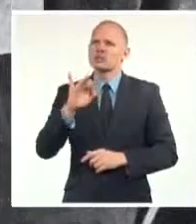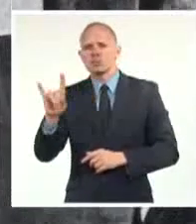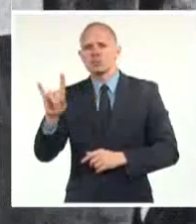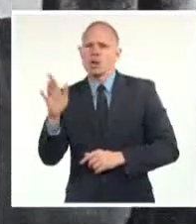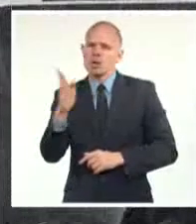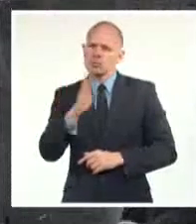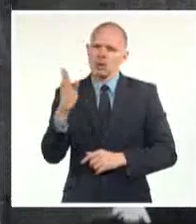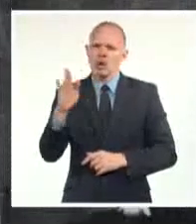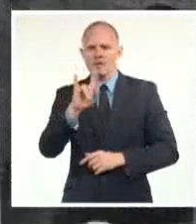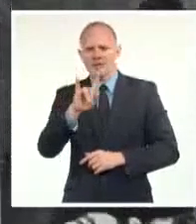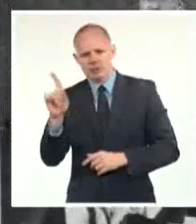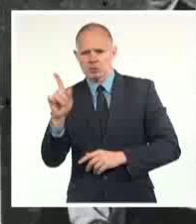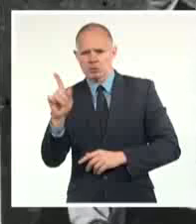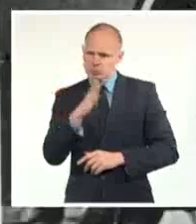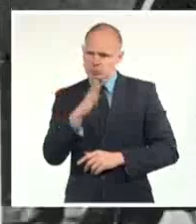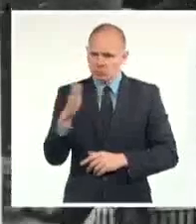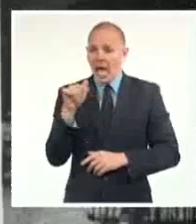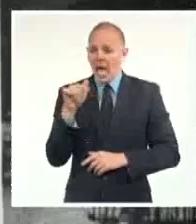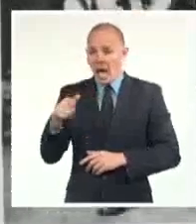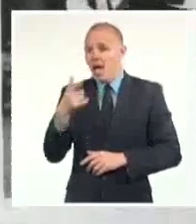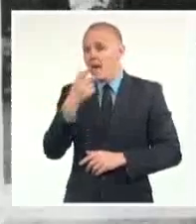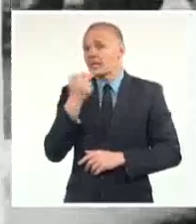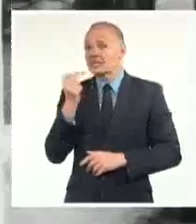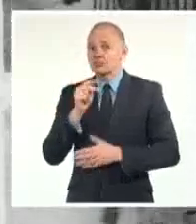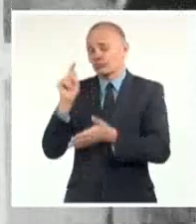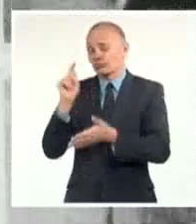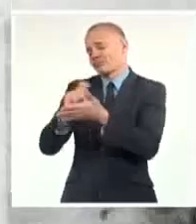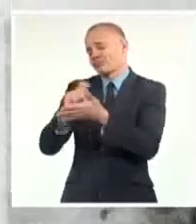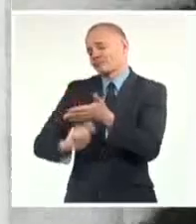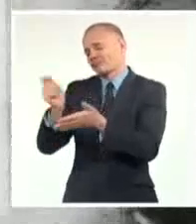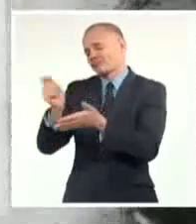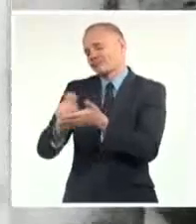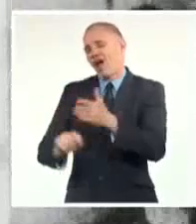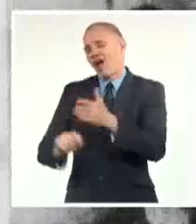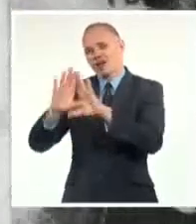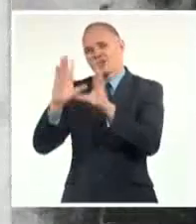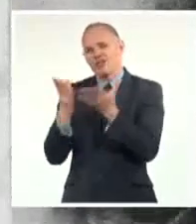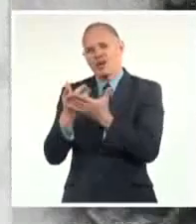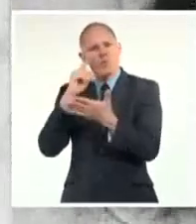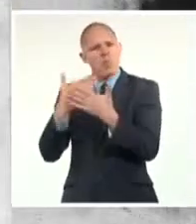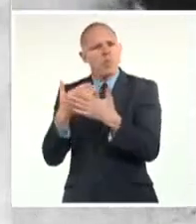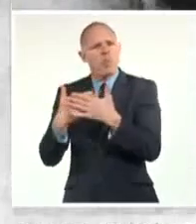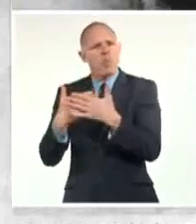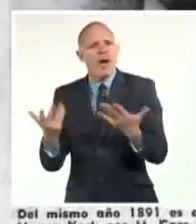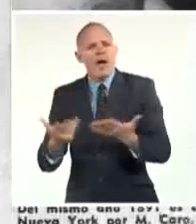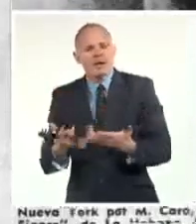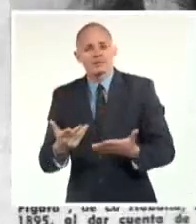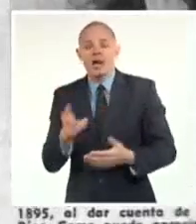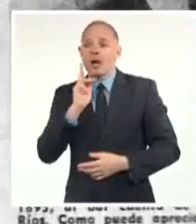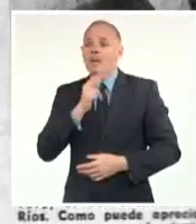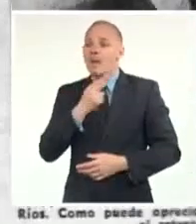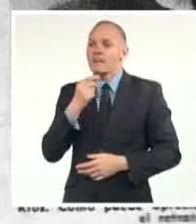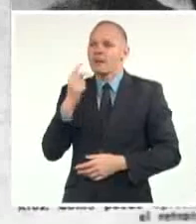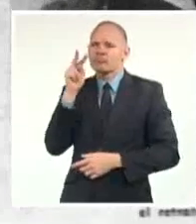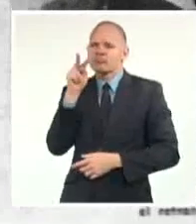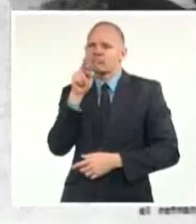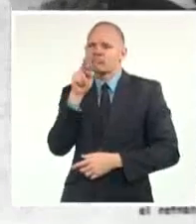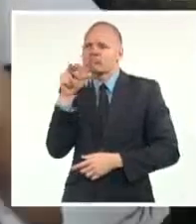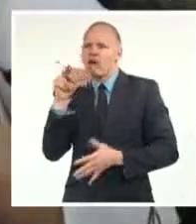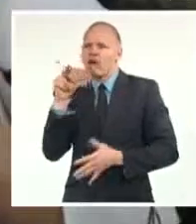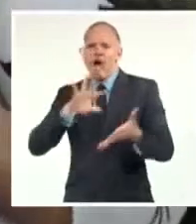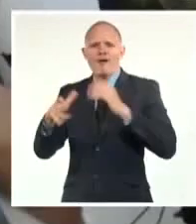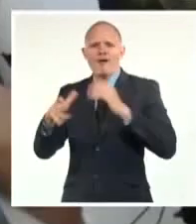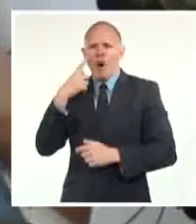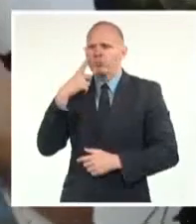1889-1891, son tratados, son testimonios de un hombre que está viendo cuáles son las manipulaciones, las